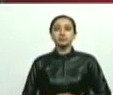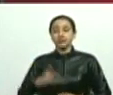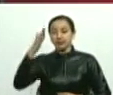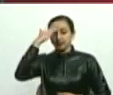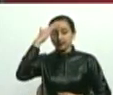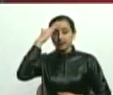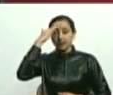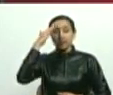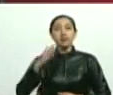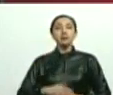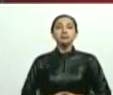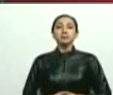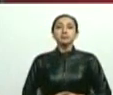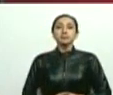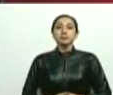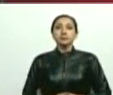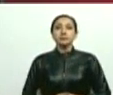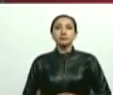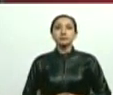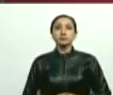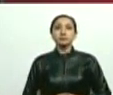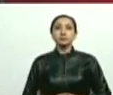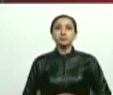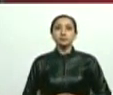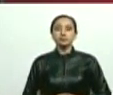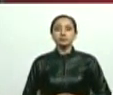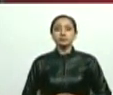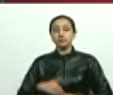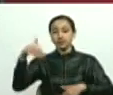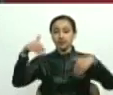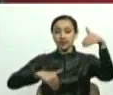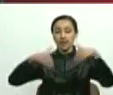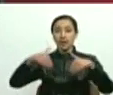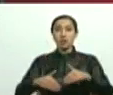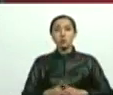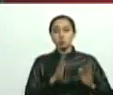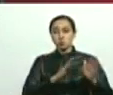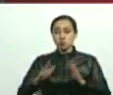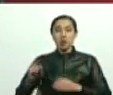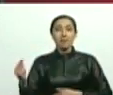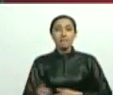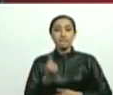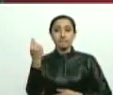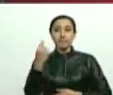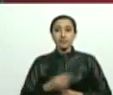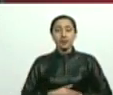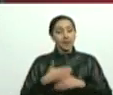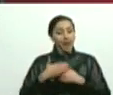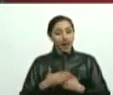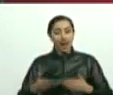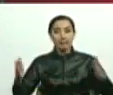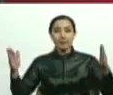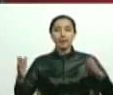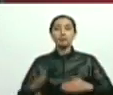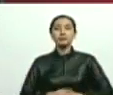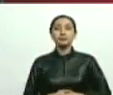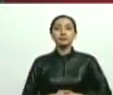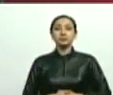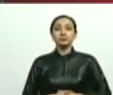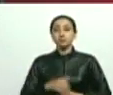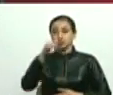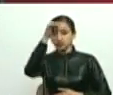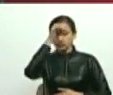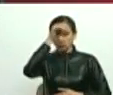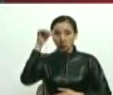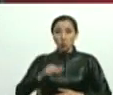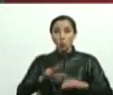pueblo que las elecciones primarias abiertas del domingo